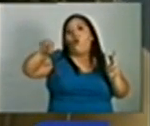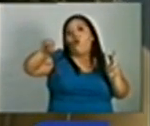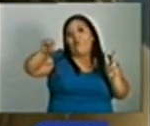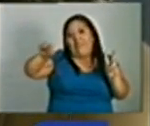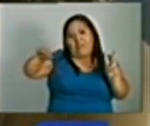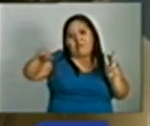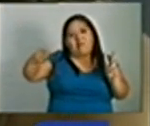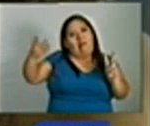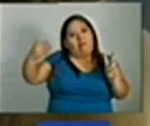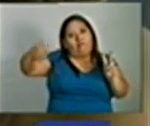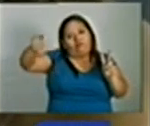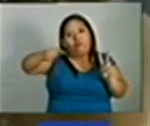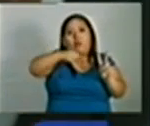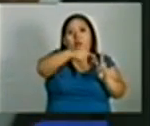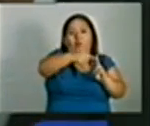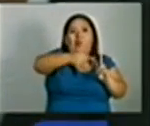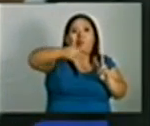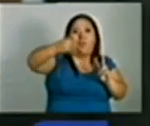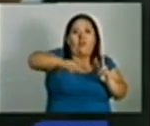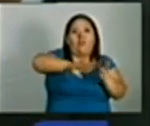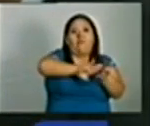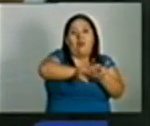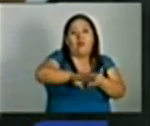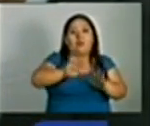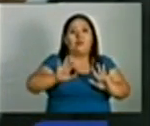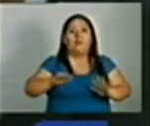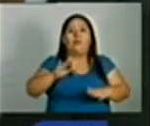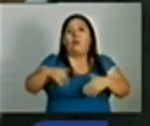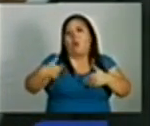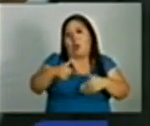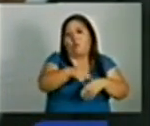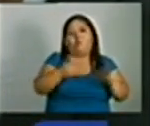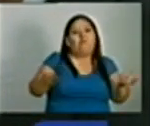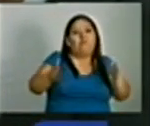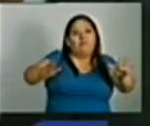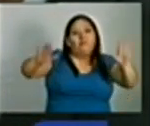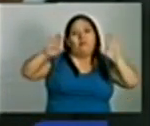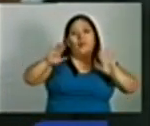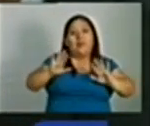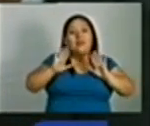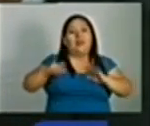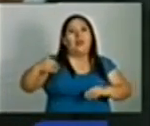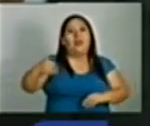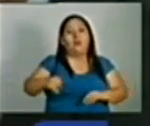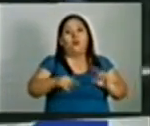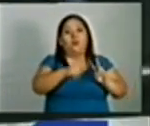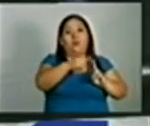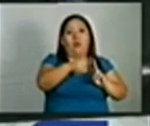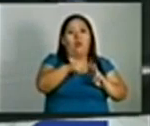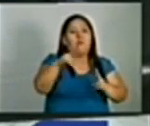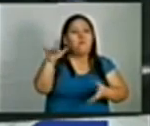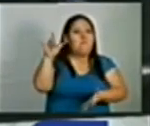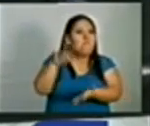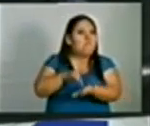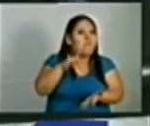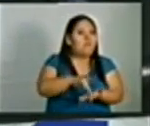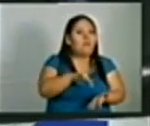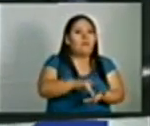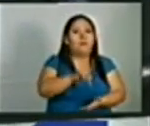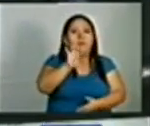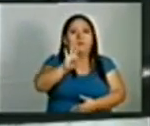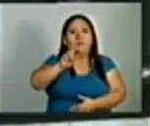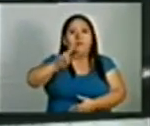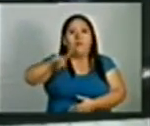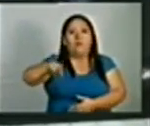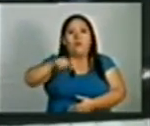Los condenados deberán de pagar 10 y 5 años de prisión respectivamente, tras comprobarse que lavaron más de 42